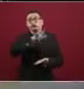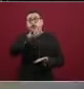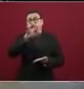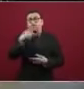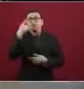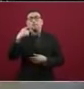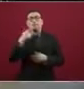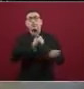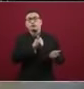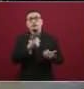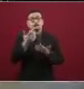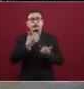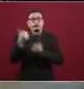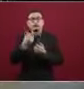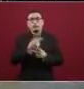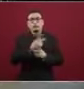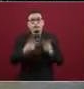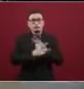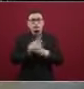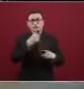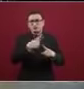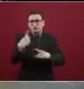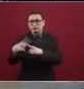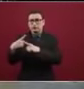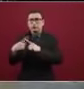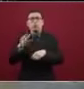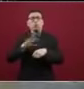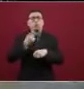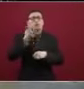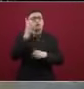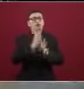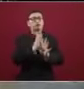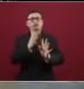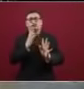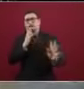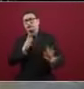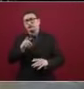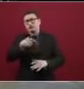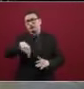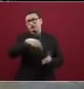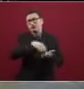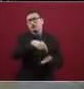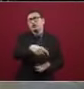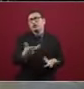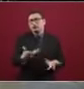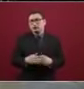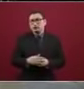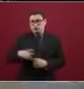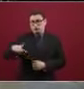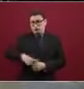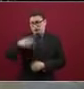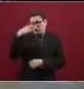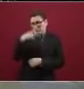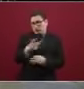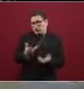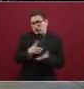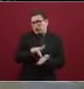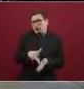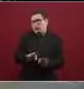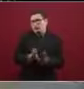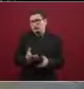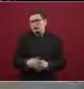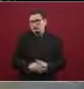pues transportar mercancías por las largas filas que hay en las garitas. ¿Qué hará su gobierno ante esta situación en